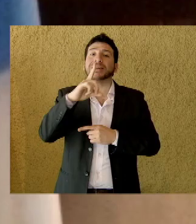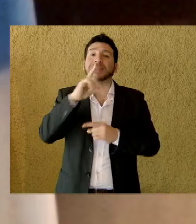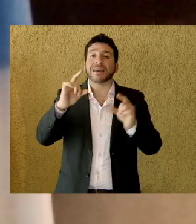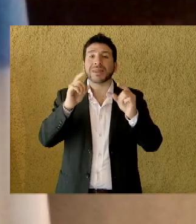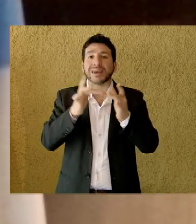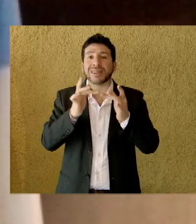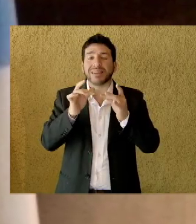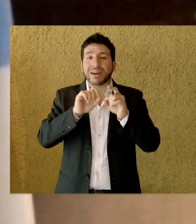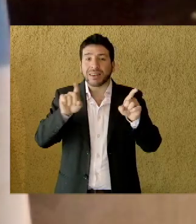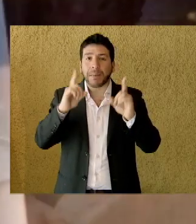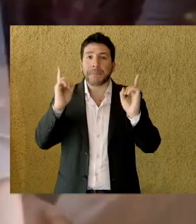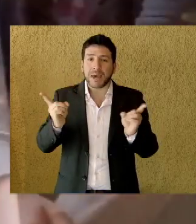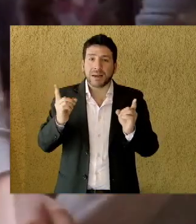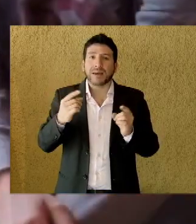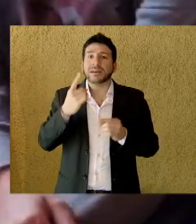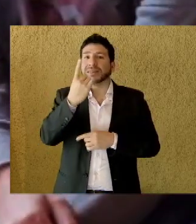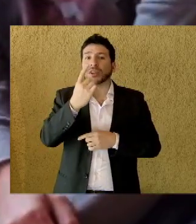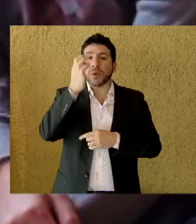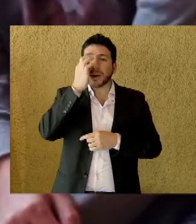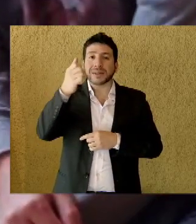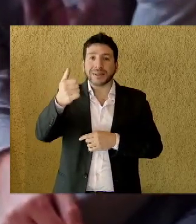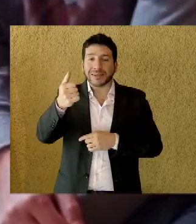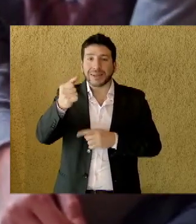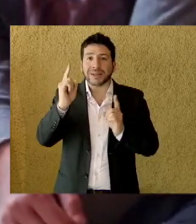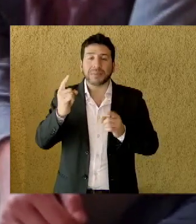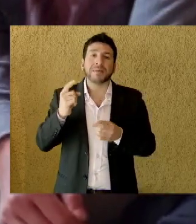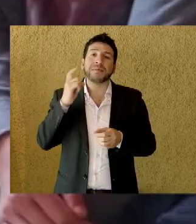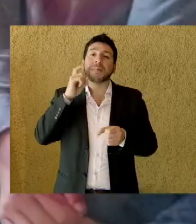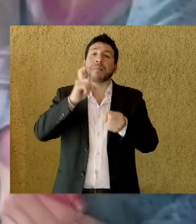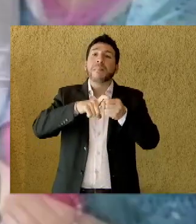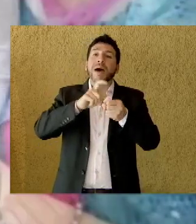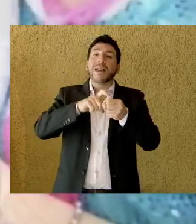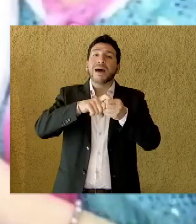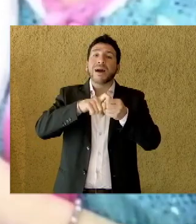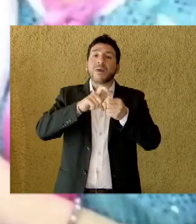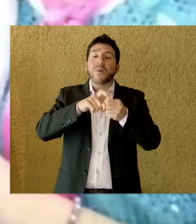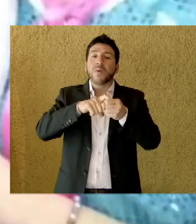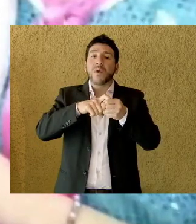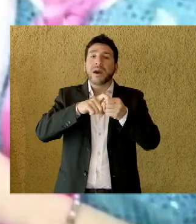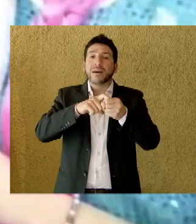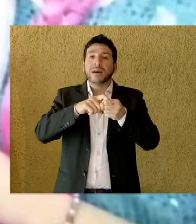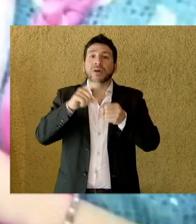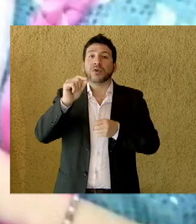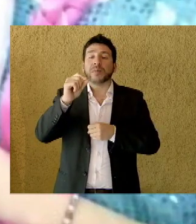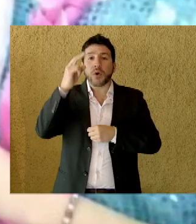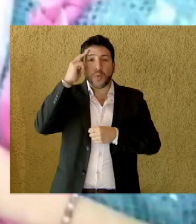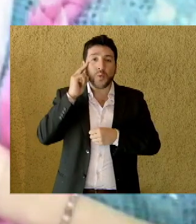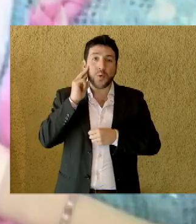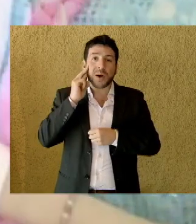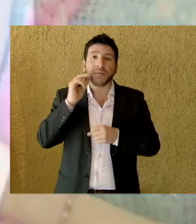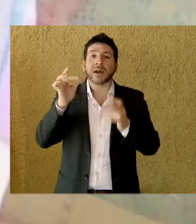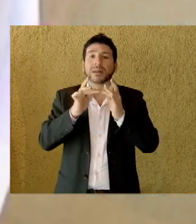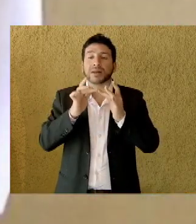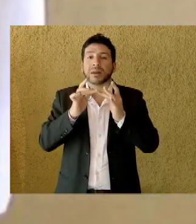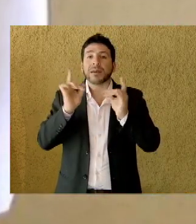Canal 76 Digital y Canal 126. Y en Malargüe a través de Cable Analógico, Canal 9 y Digital, Canal 10,